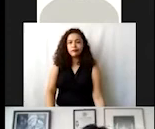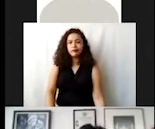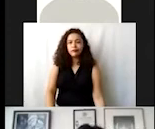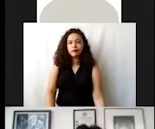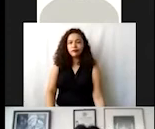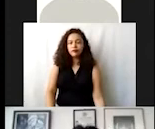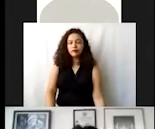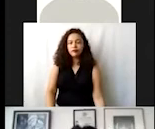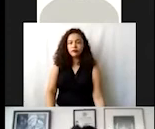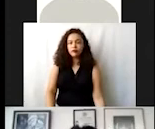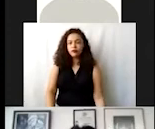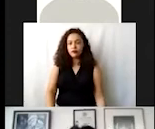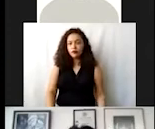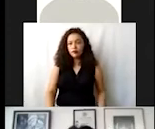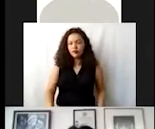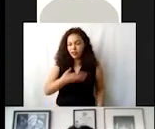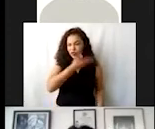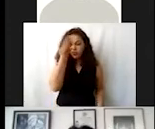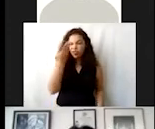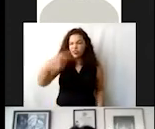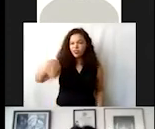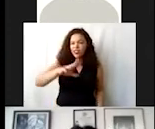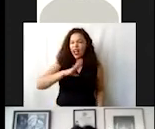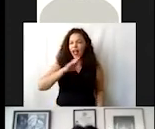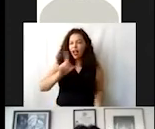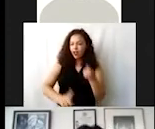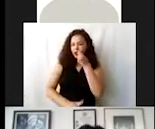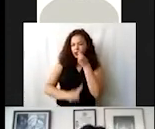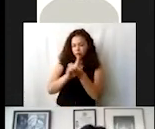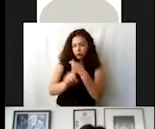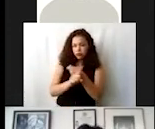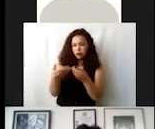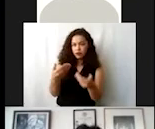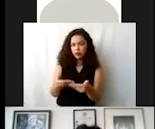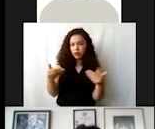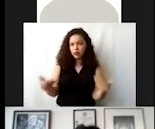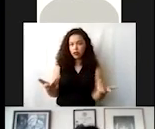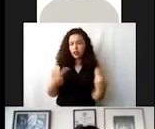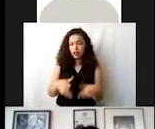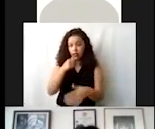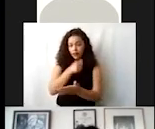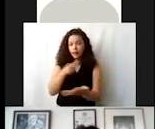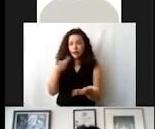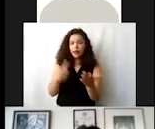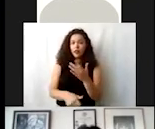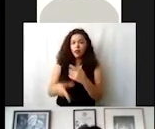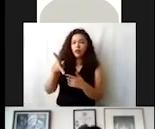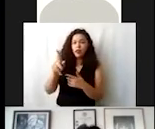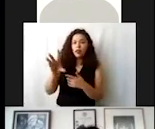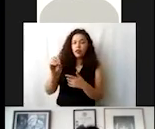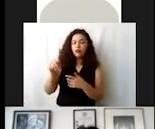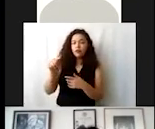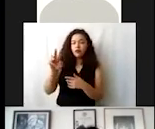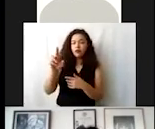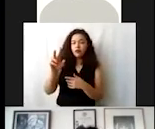no sé si algunos de ustedes hayan tenido problemas, ahorita inclusive salió la carta de porte por el traslado